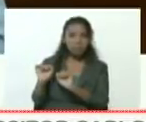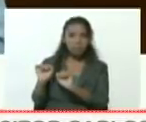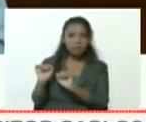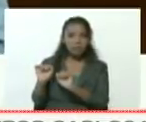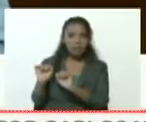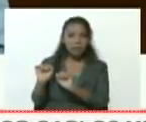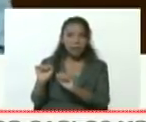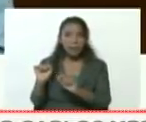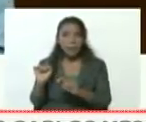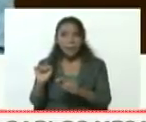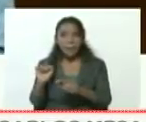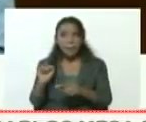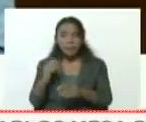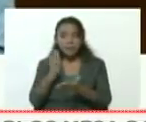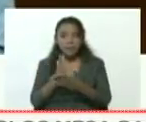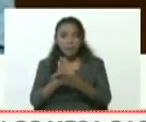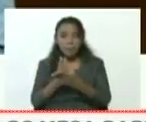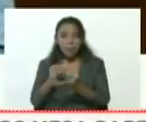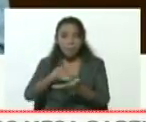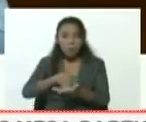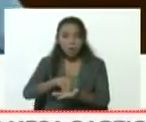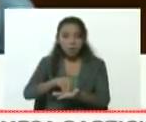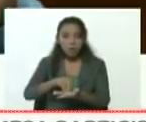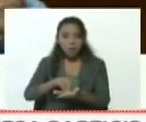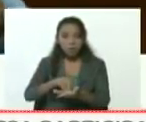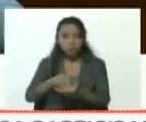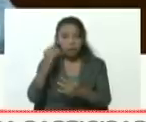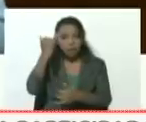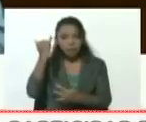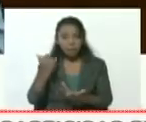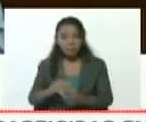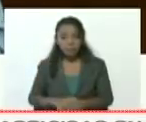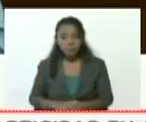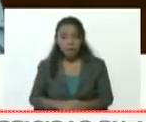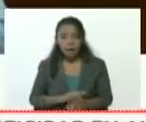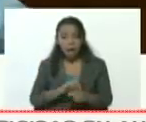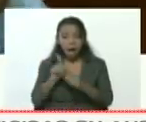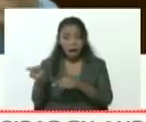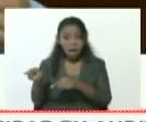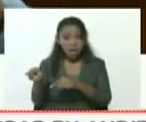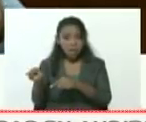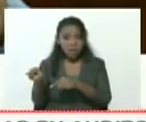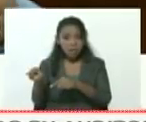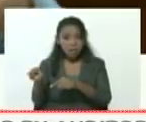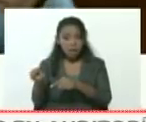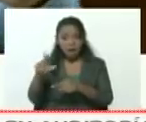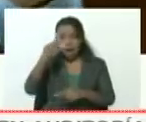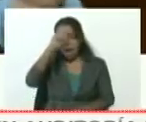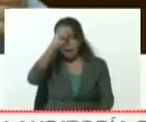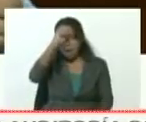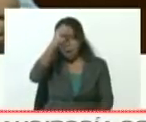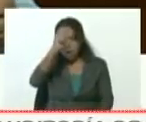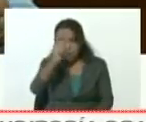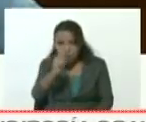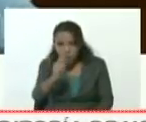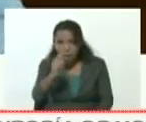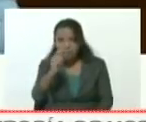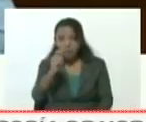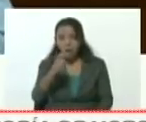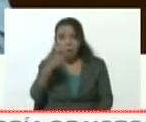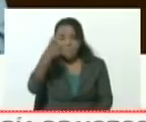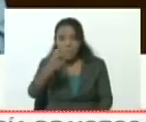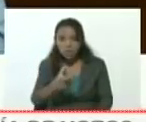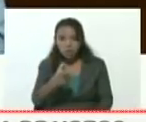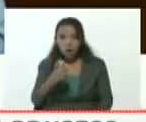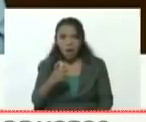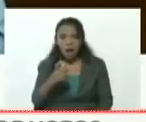Siempre han mantenido esa posición. Entonces, ahí está. Es el reconocimiento de la persona, y eso no se quedó más